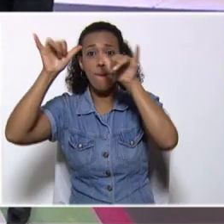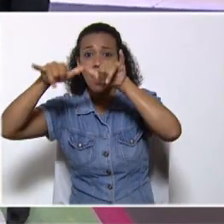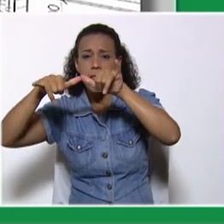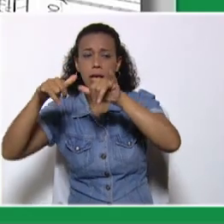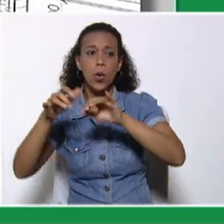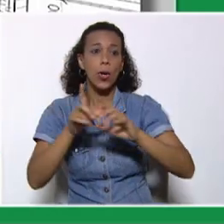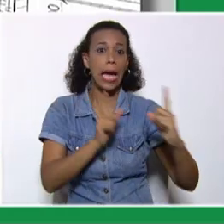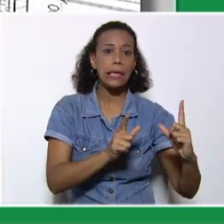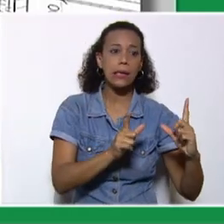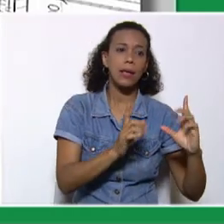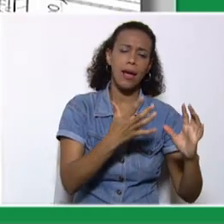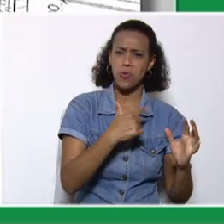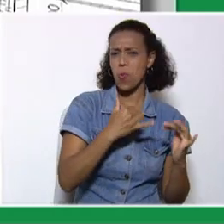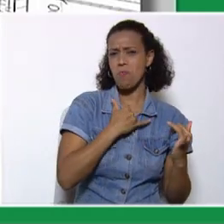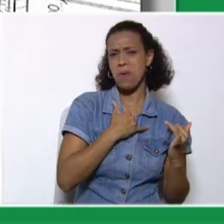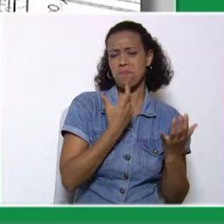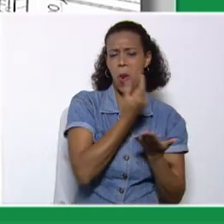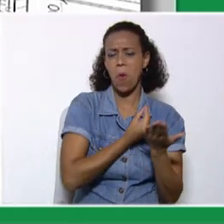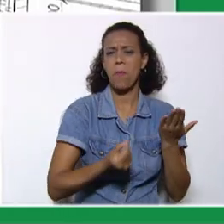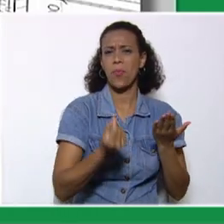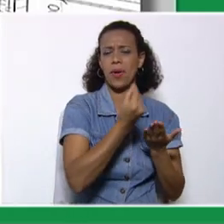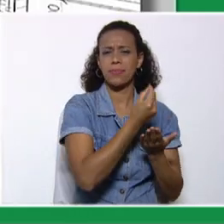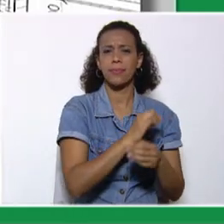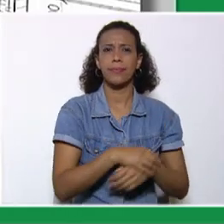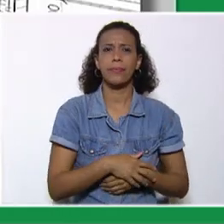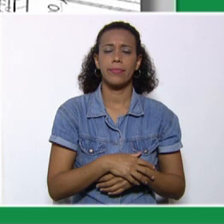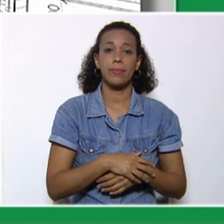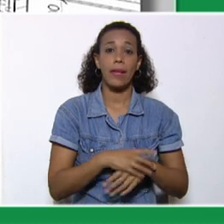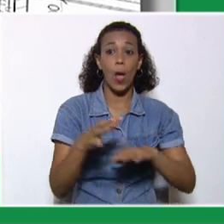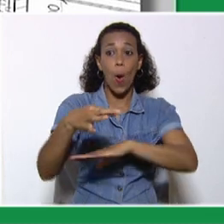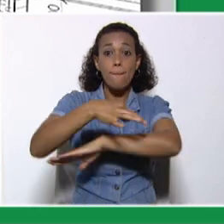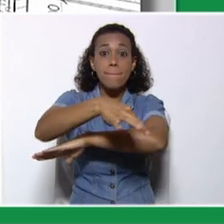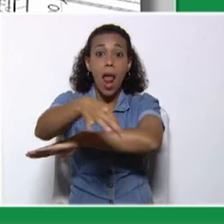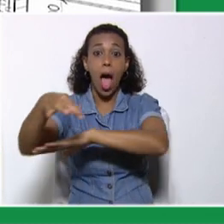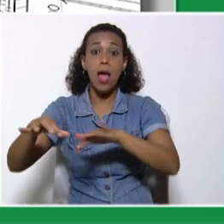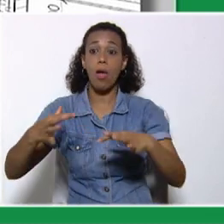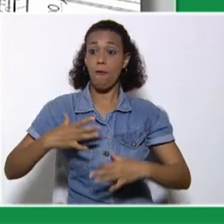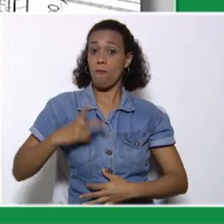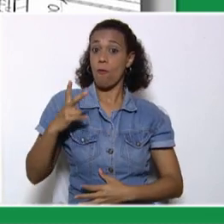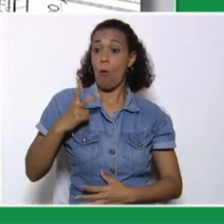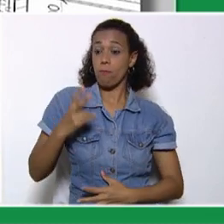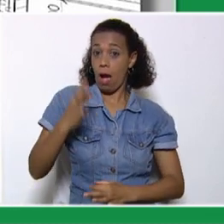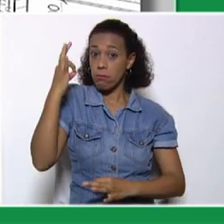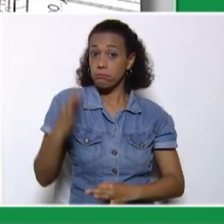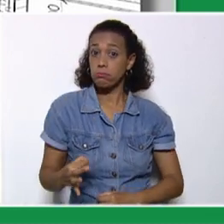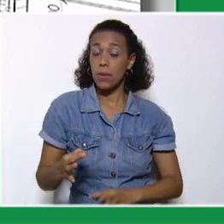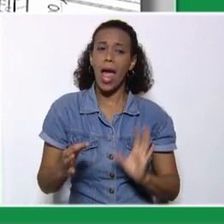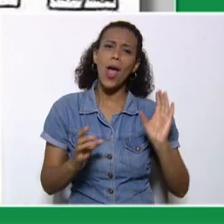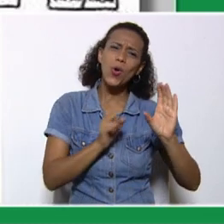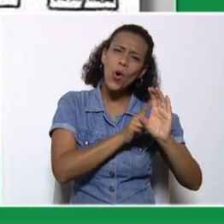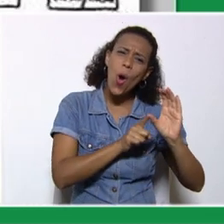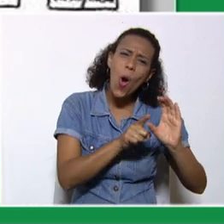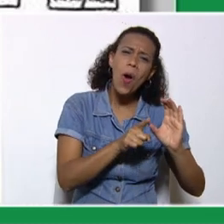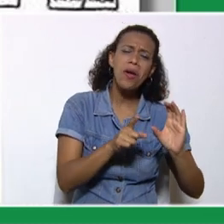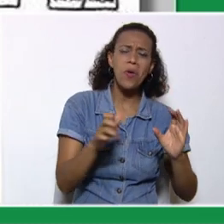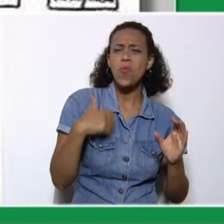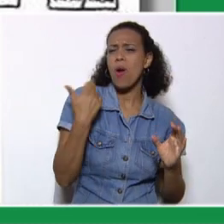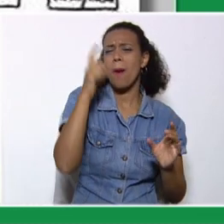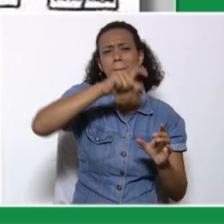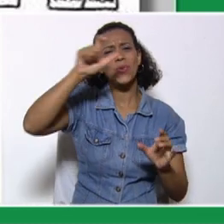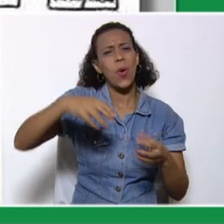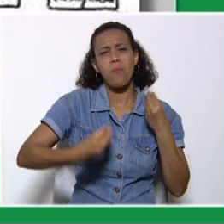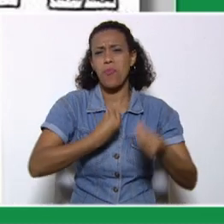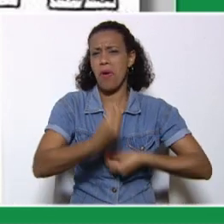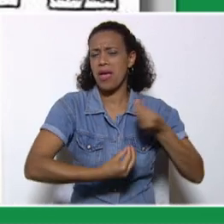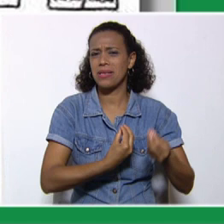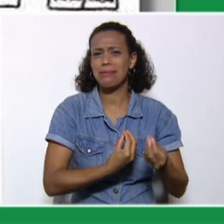otras no. Así como lo estás indicando, el plano es un documento formal. Sí. El croquis es informal, ya